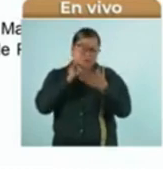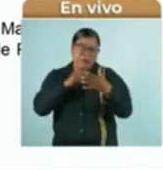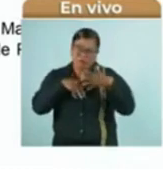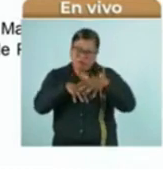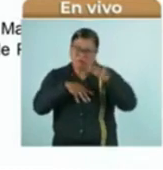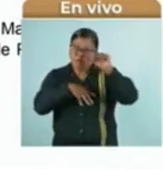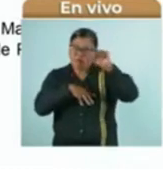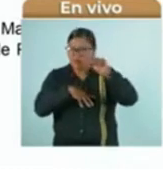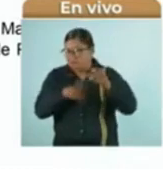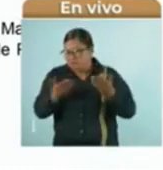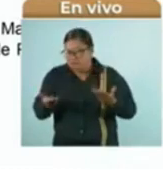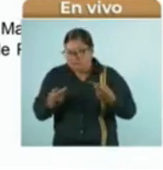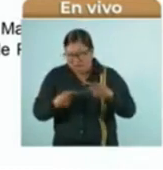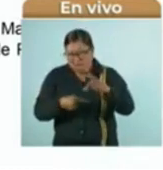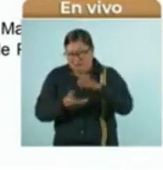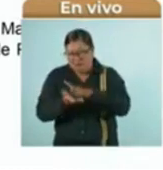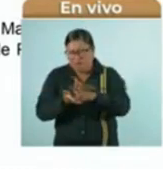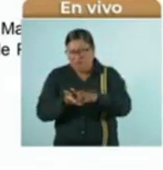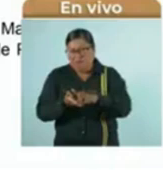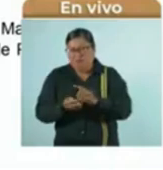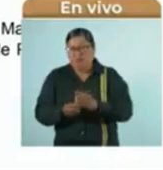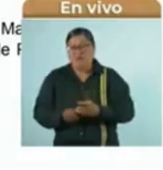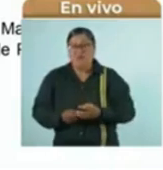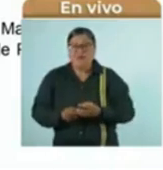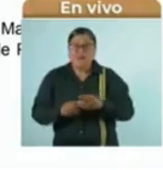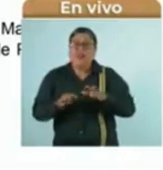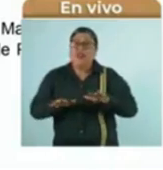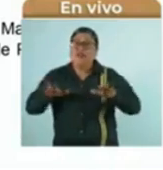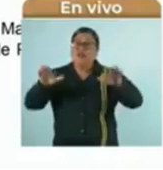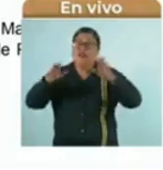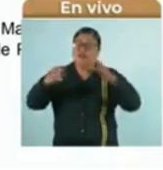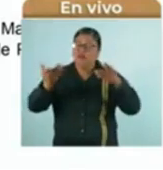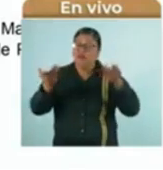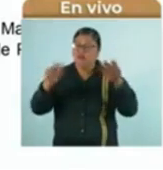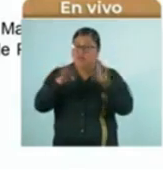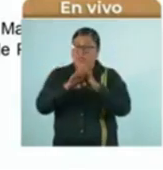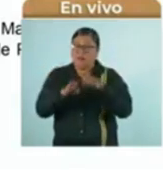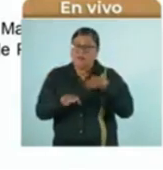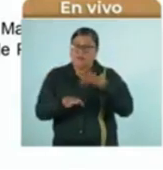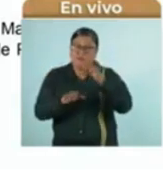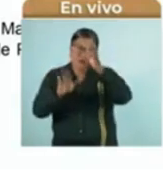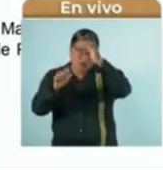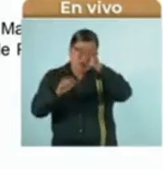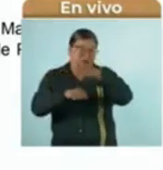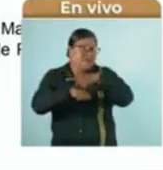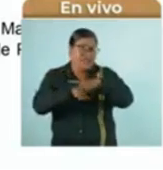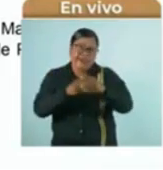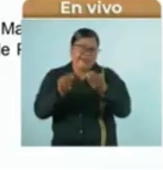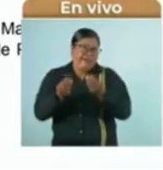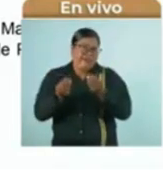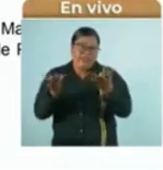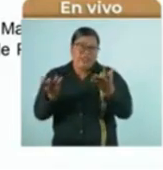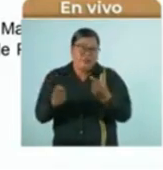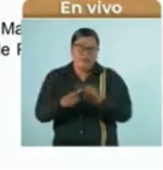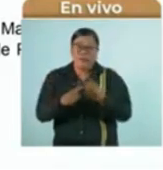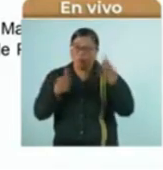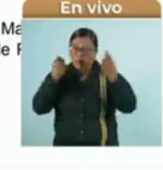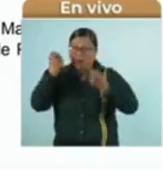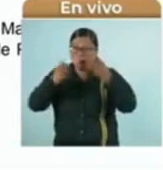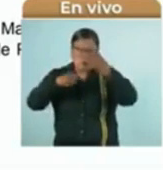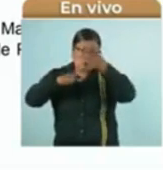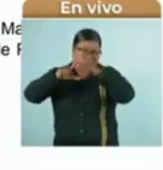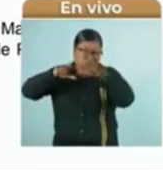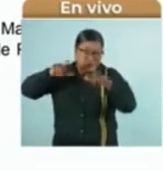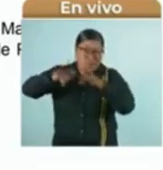derecho. Si van a cerrar el aeropuerto, pues no estamos de acuerdo. Van a afectar al turismo